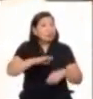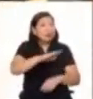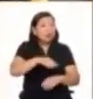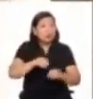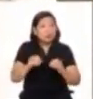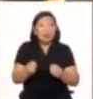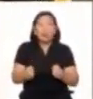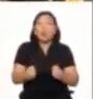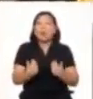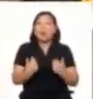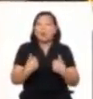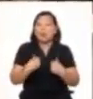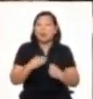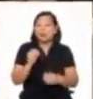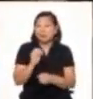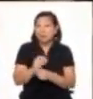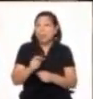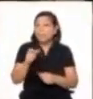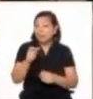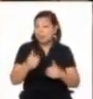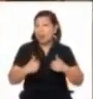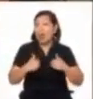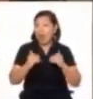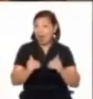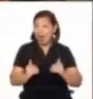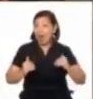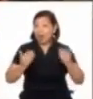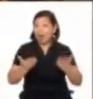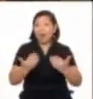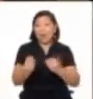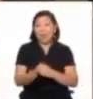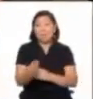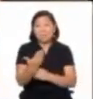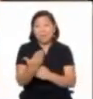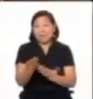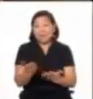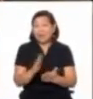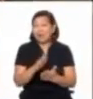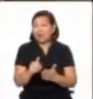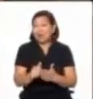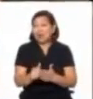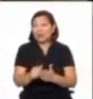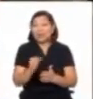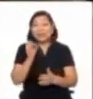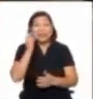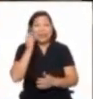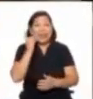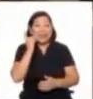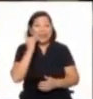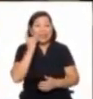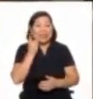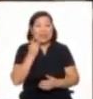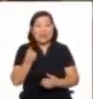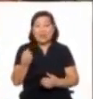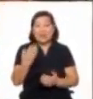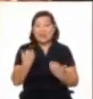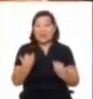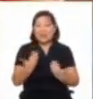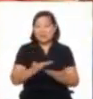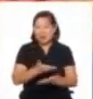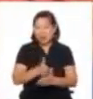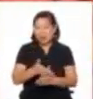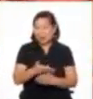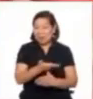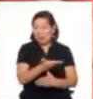niños, y también cómo debe de alimentarse un adulto ahora, a esta hora de la mañana, por ejemplo, en que están tomando su rico desayuno. Parte de la información que tenemos para